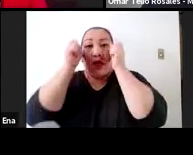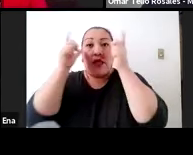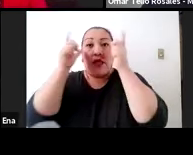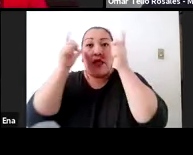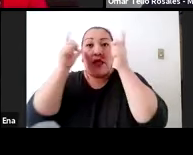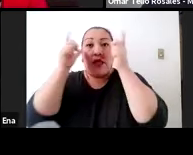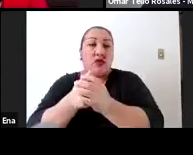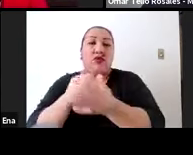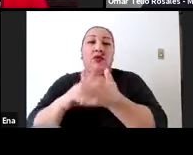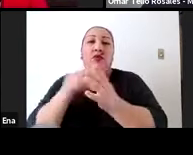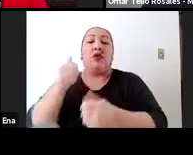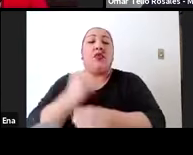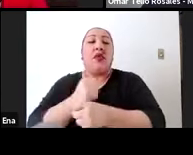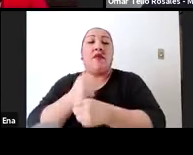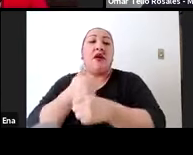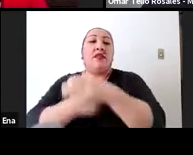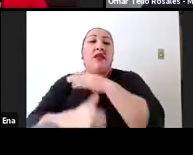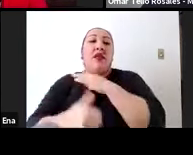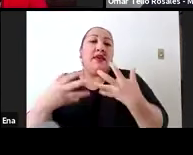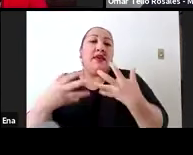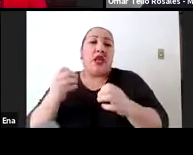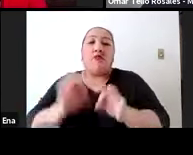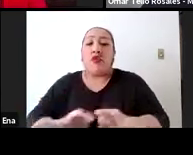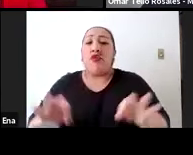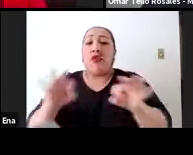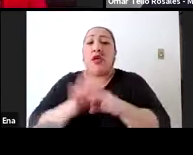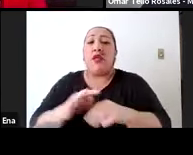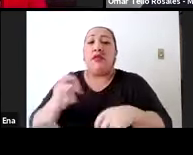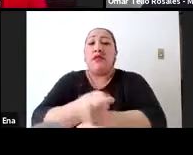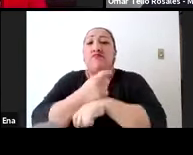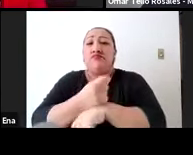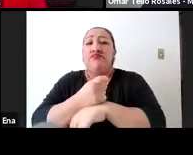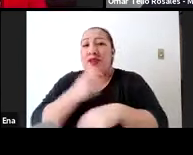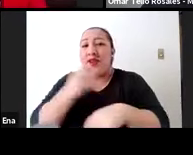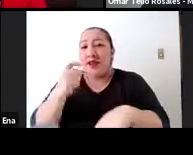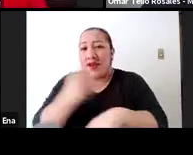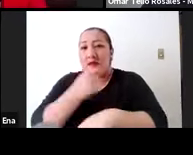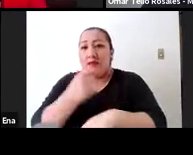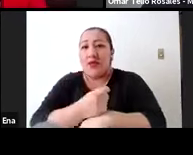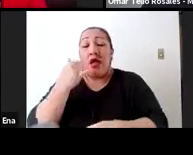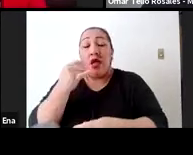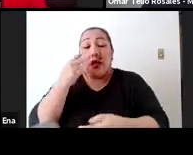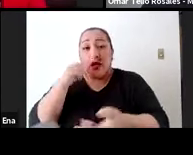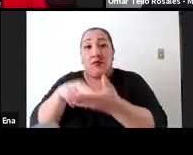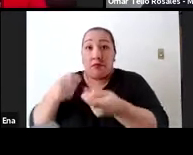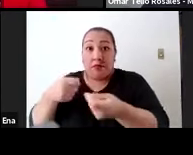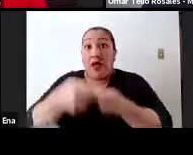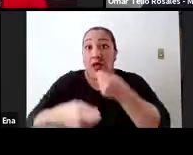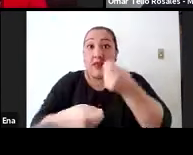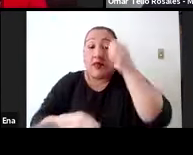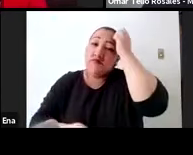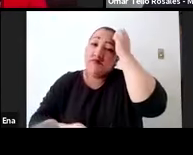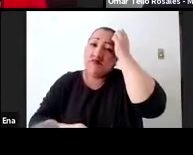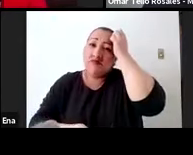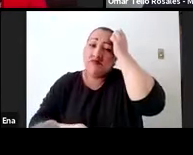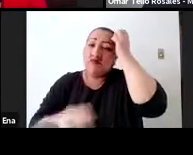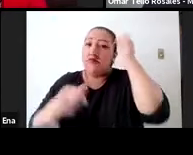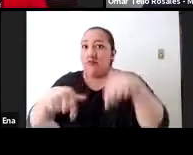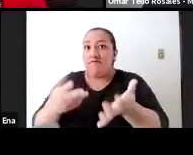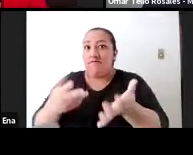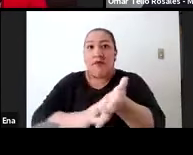queremos eficiencia, queremos probidad, queremos transparencia, también hay que invertir en ello. Y desde aquí, desde la